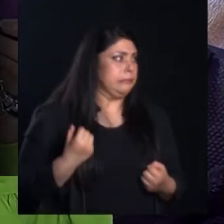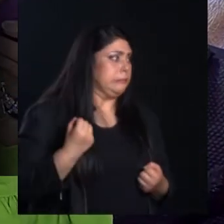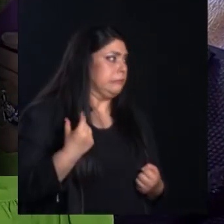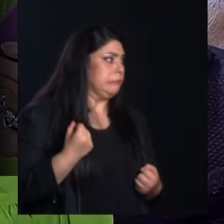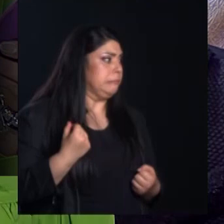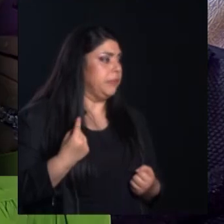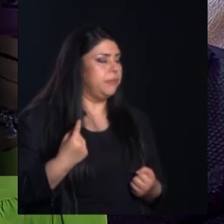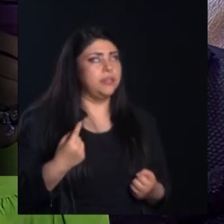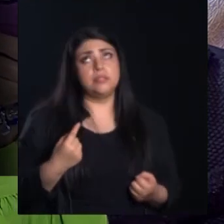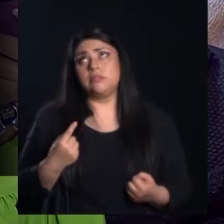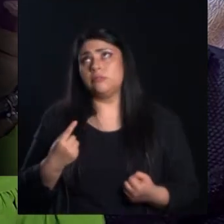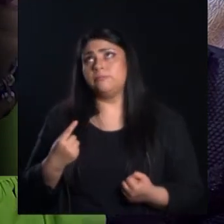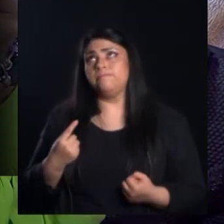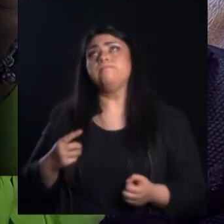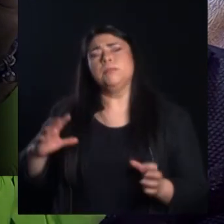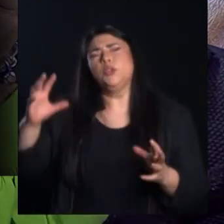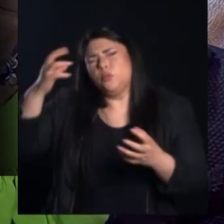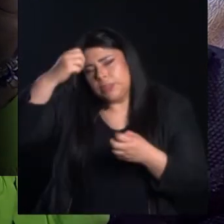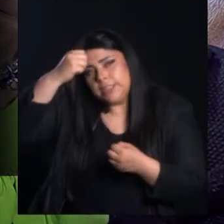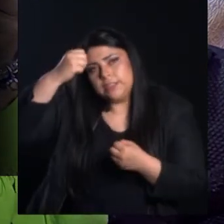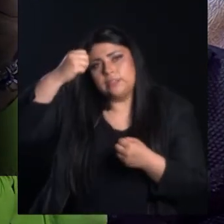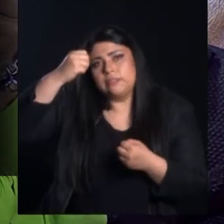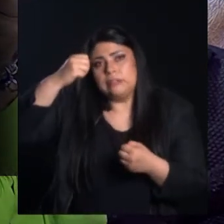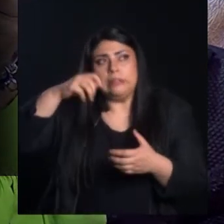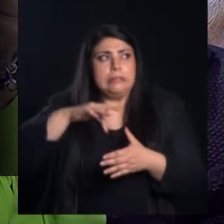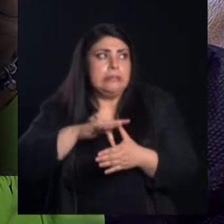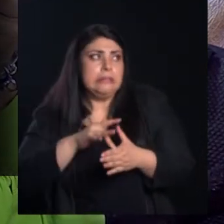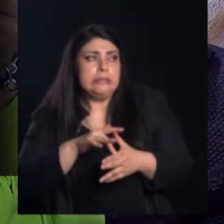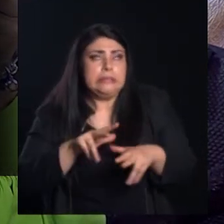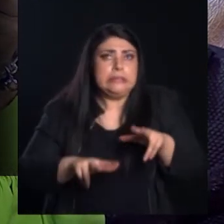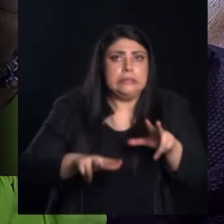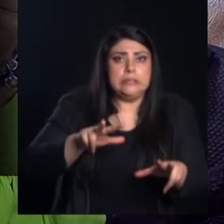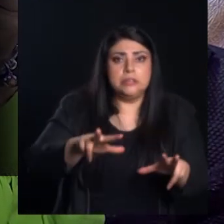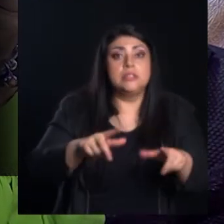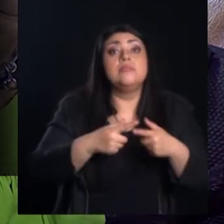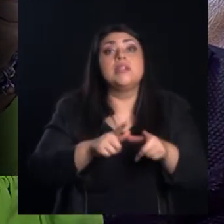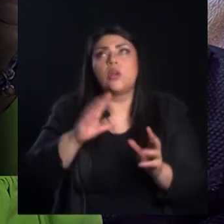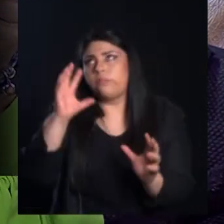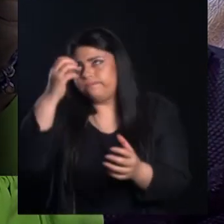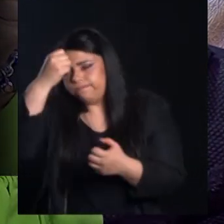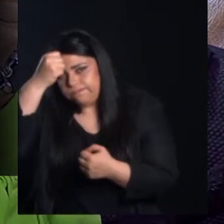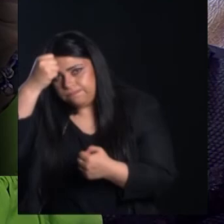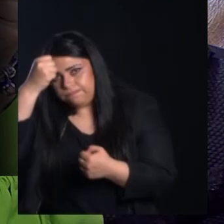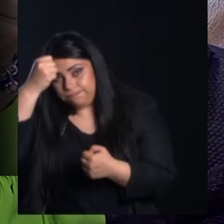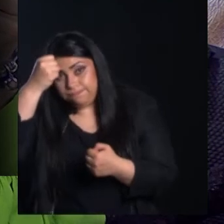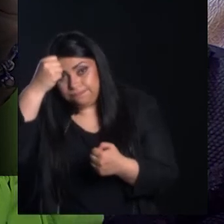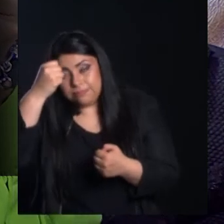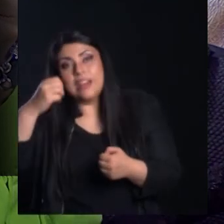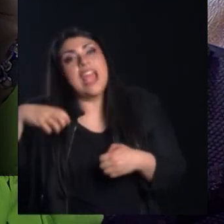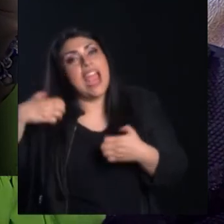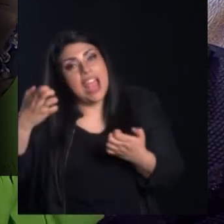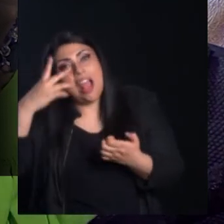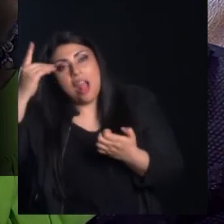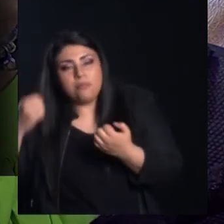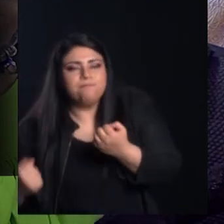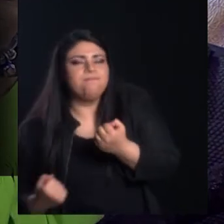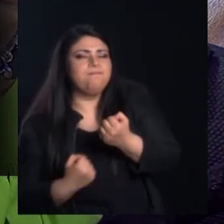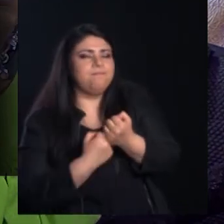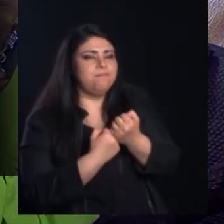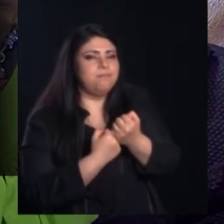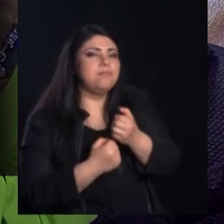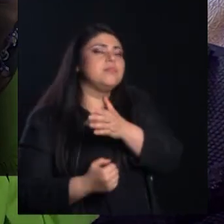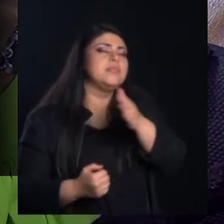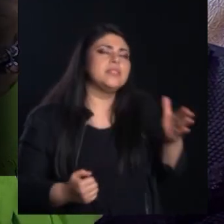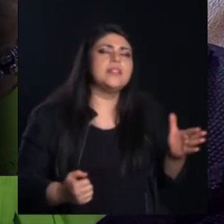obedece y dios te va a respaldar marcos 1620 dice los discípulos salieron y predicaron por todas